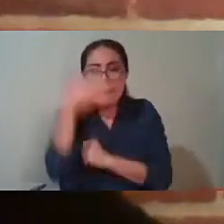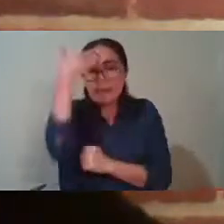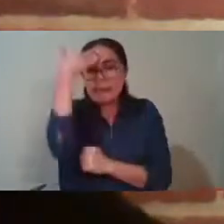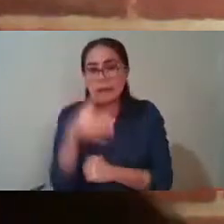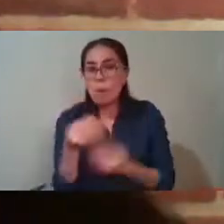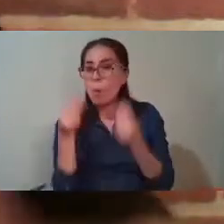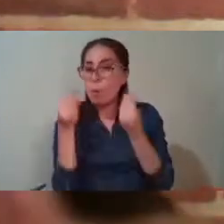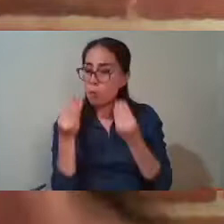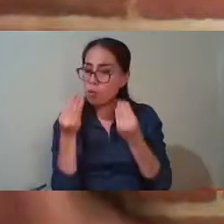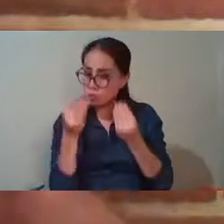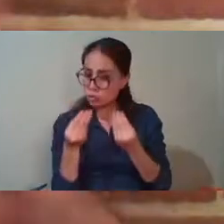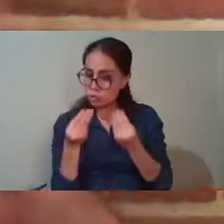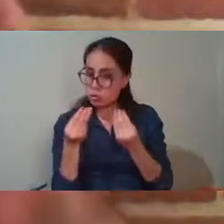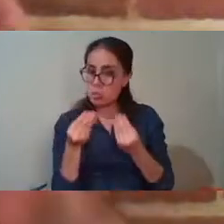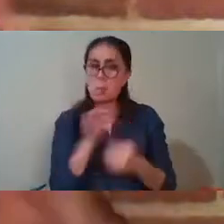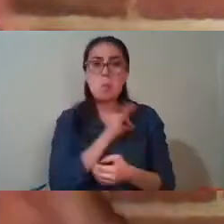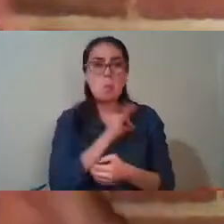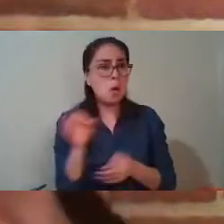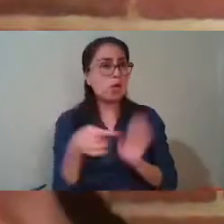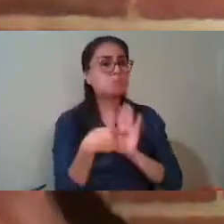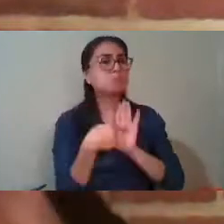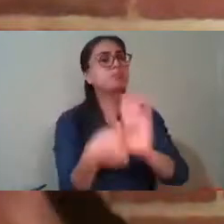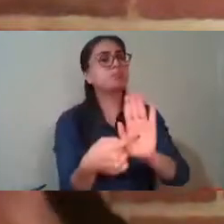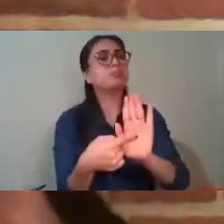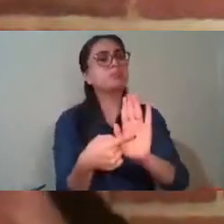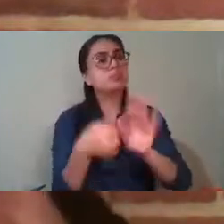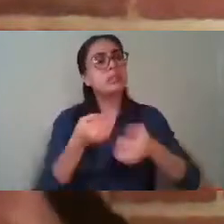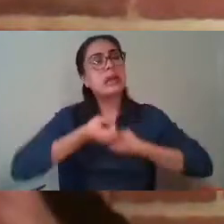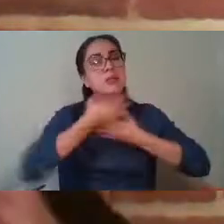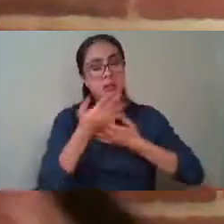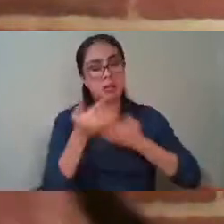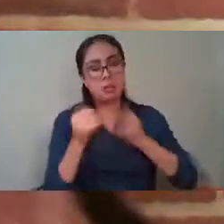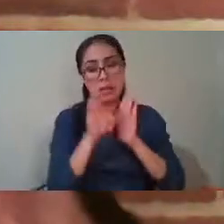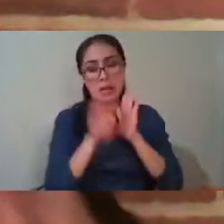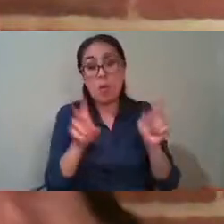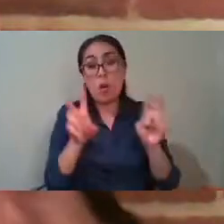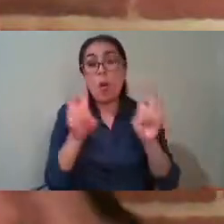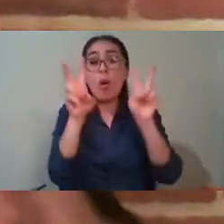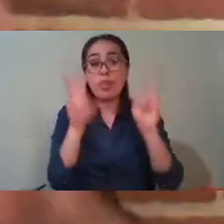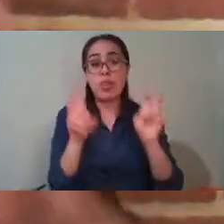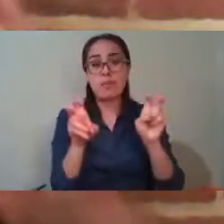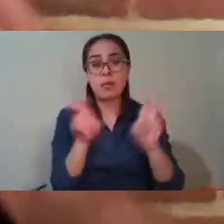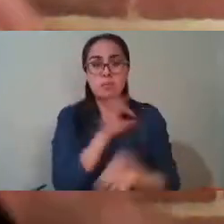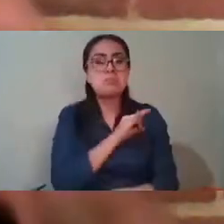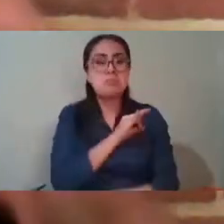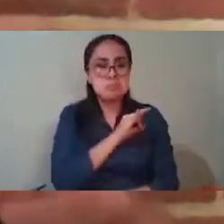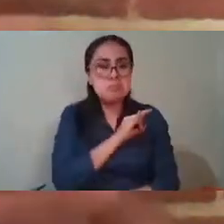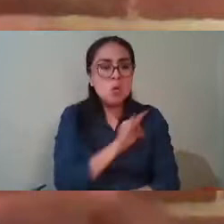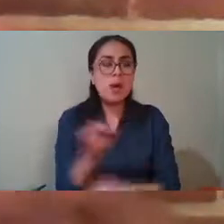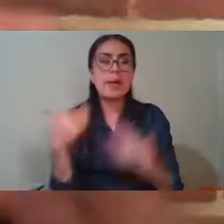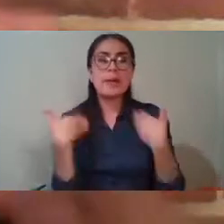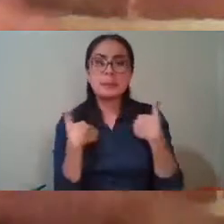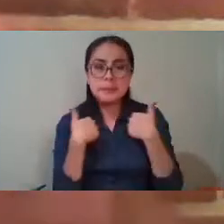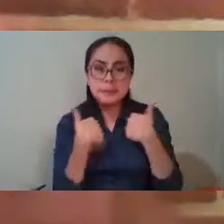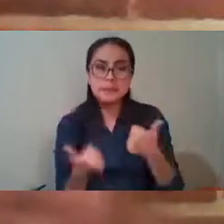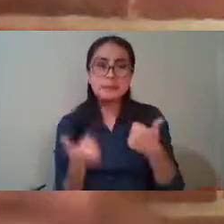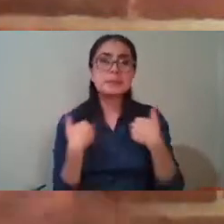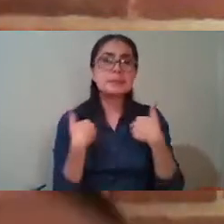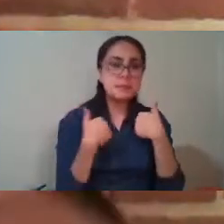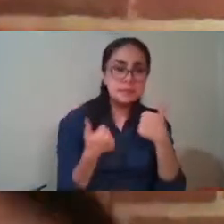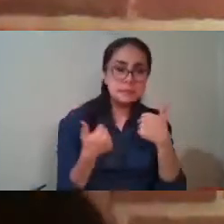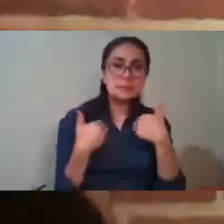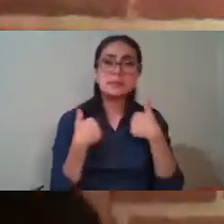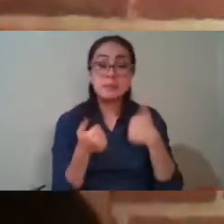mucho. Quizá, como este tema, es que puedo hacerme entender fuera de las